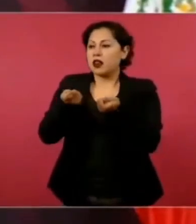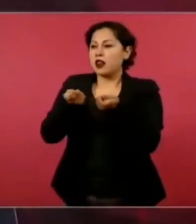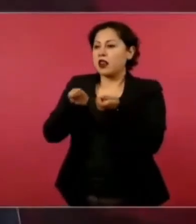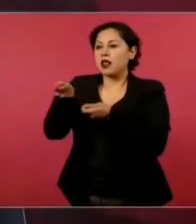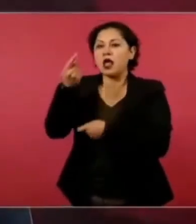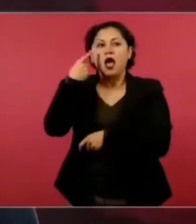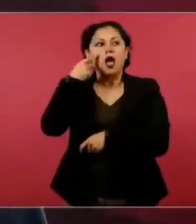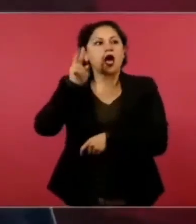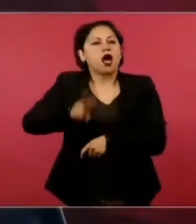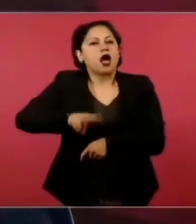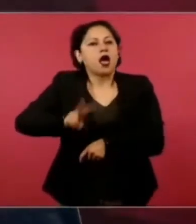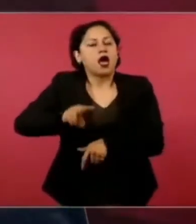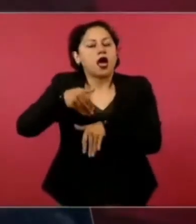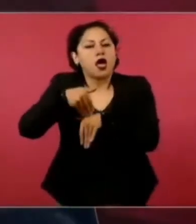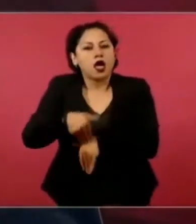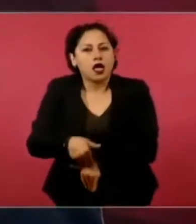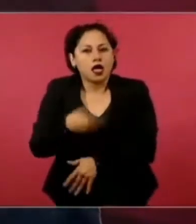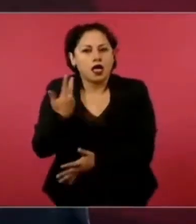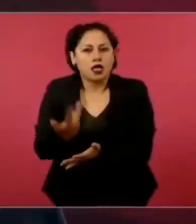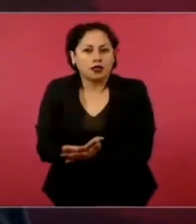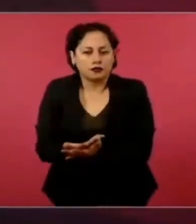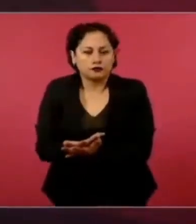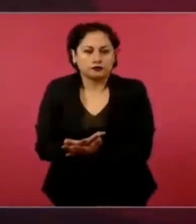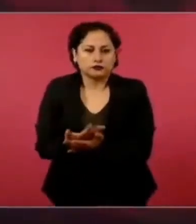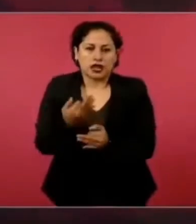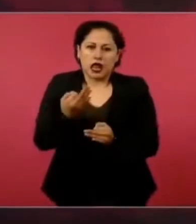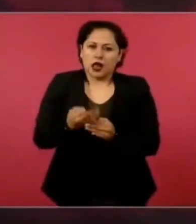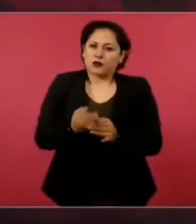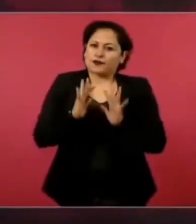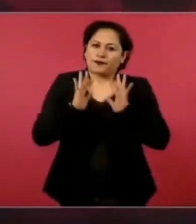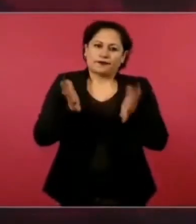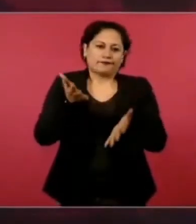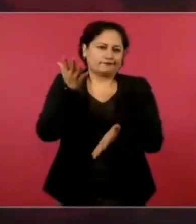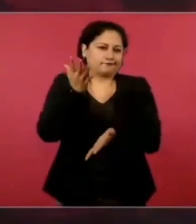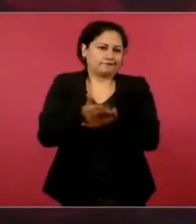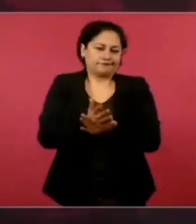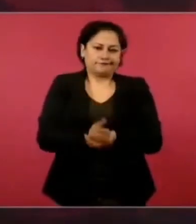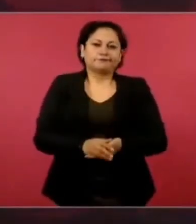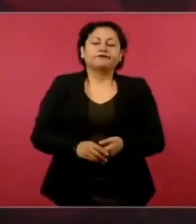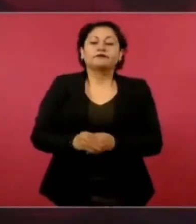Y también ha ayudado mucho lo de las redes,